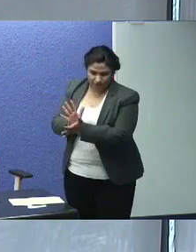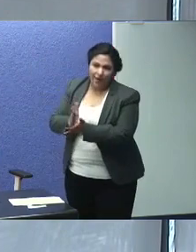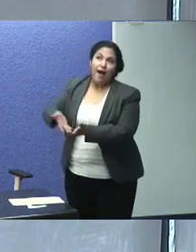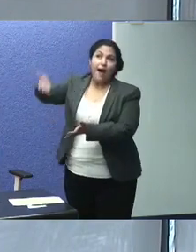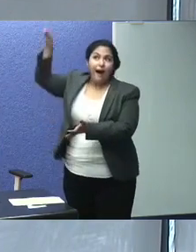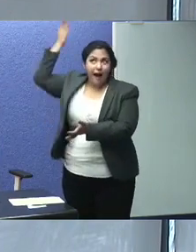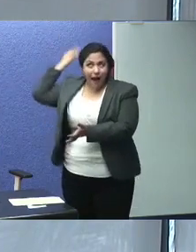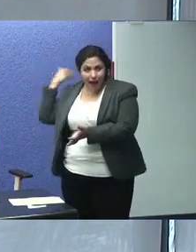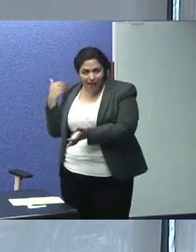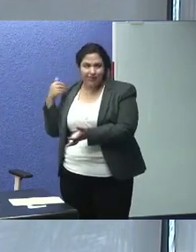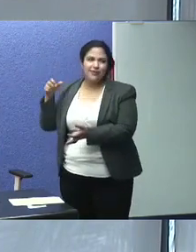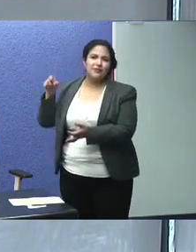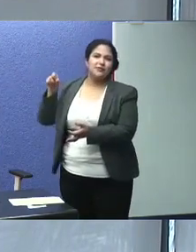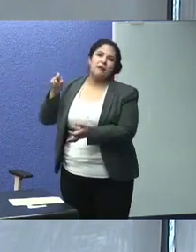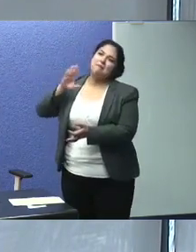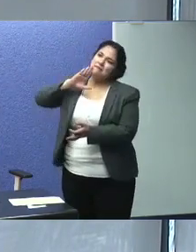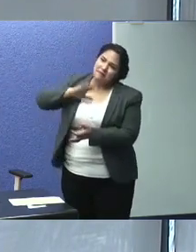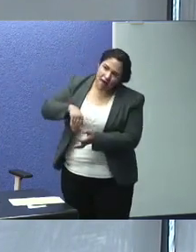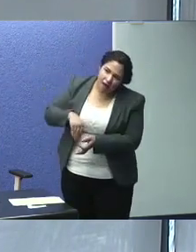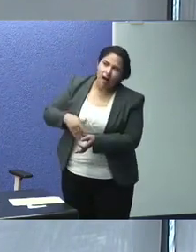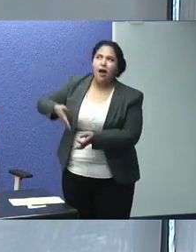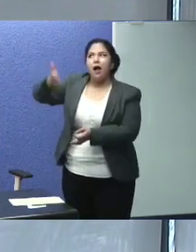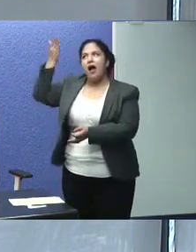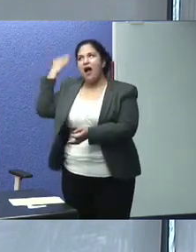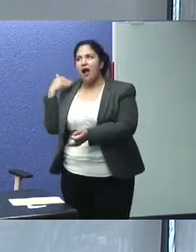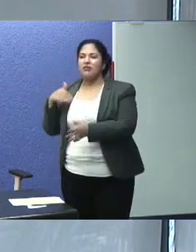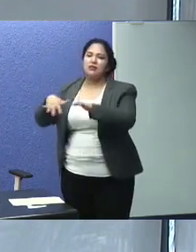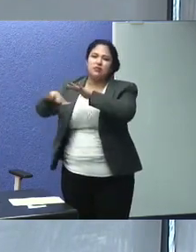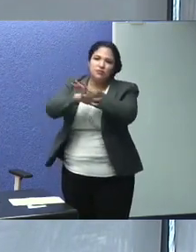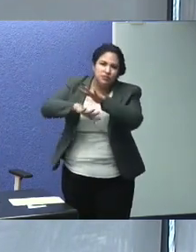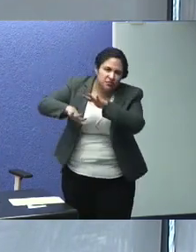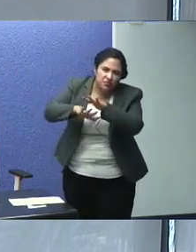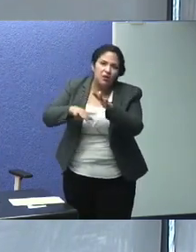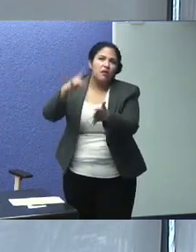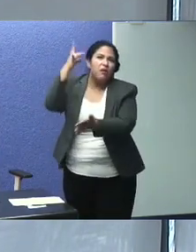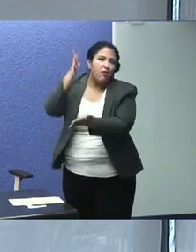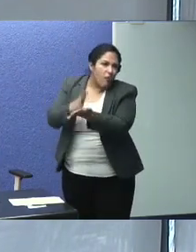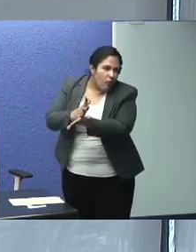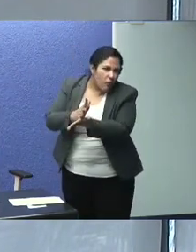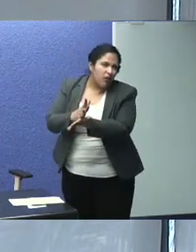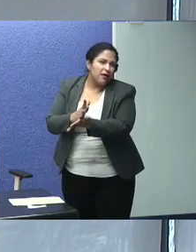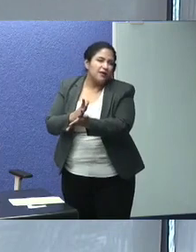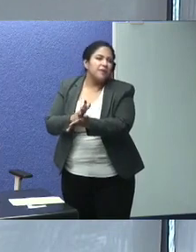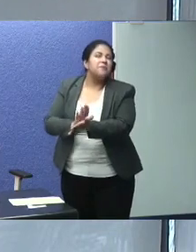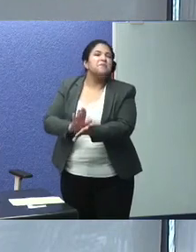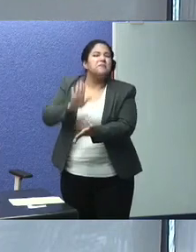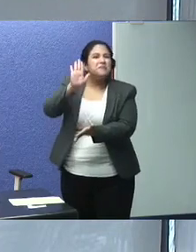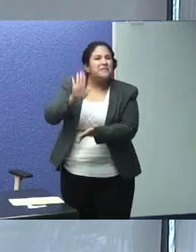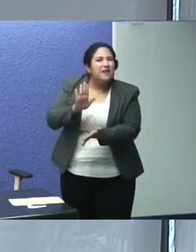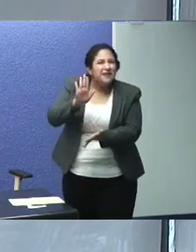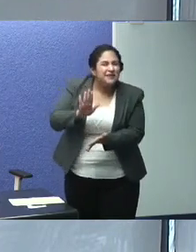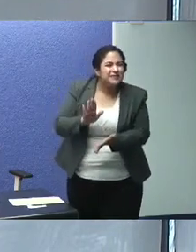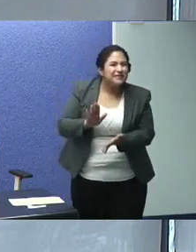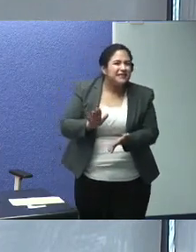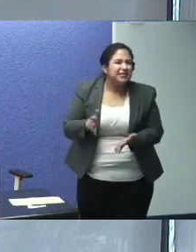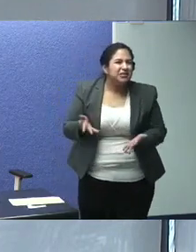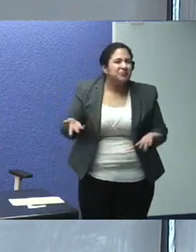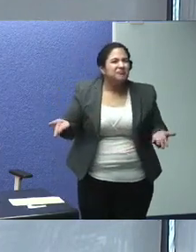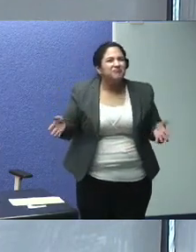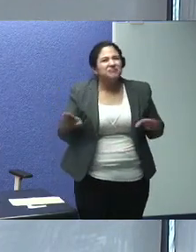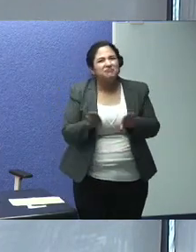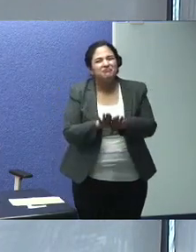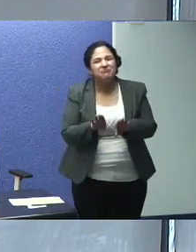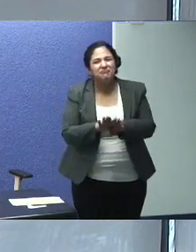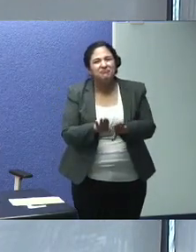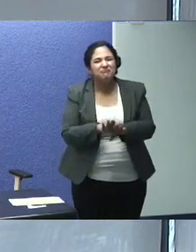pensaba de una manera muy simplista o reduccionista, o en fin, parece que hay como una, sí, como una